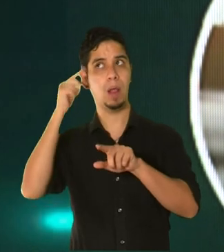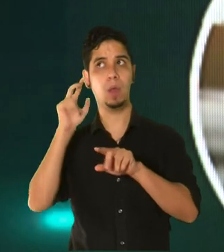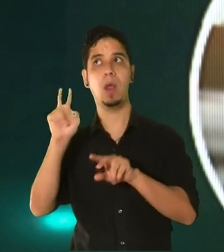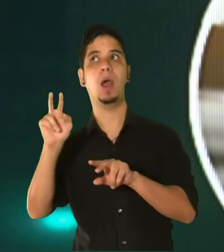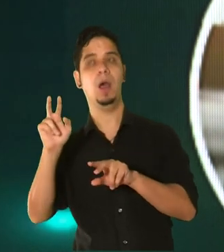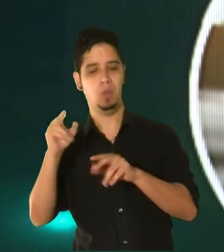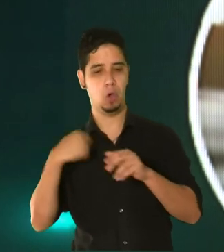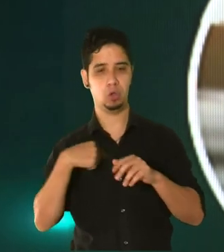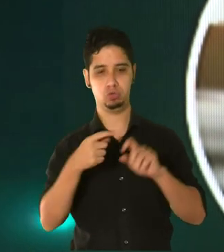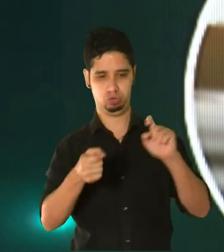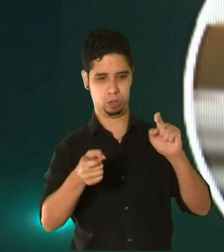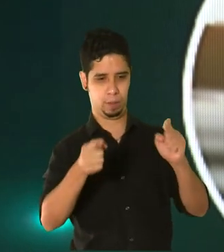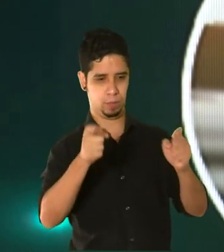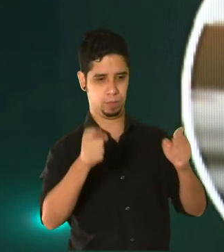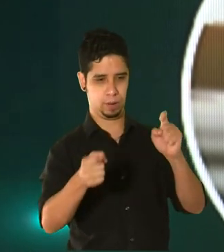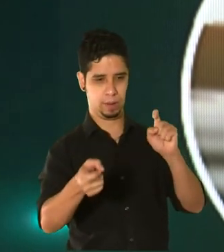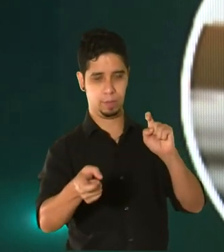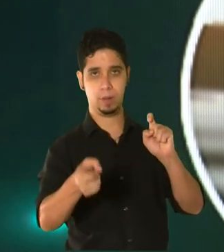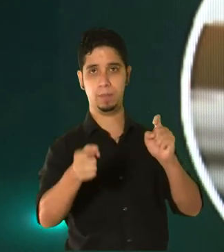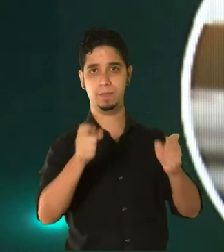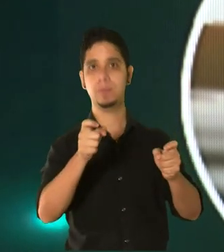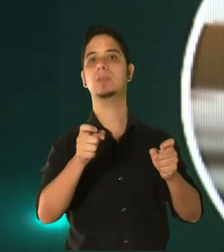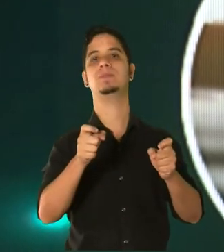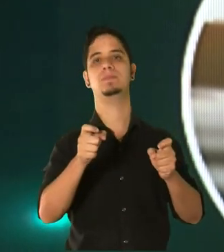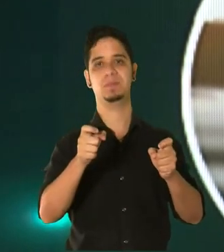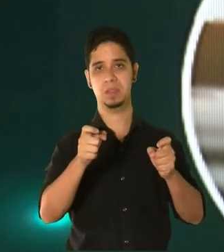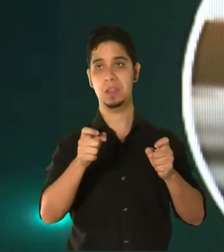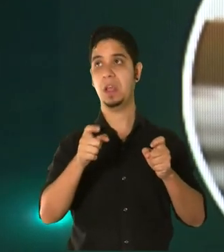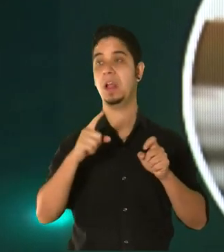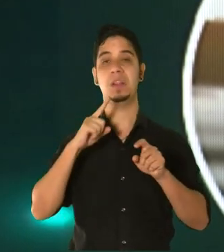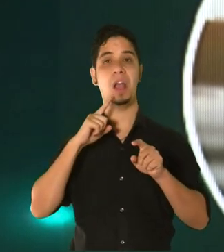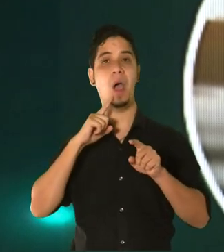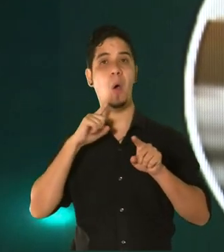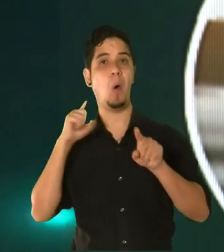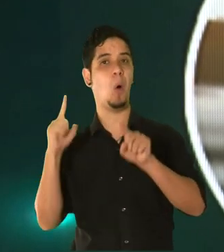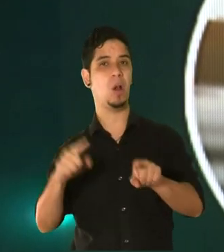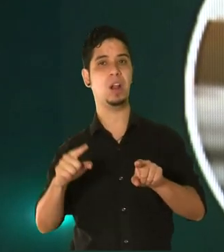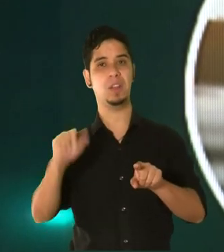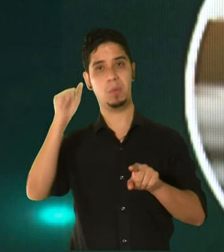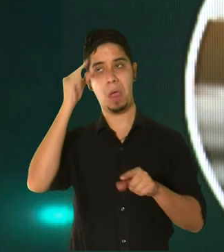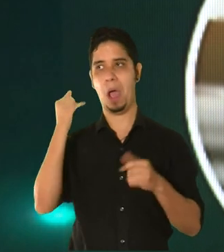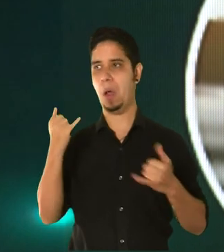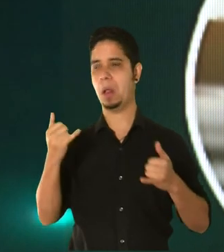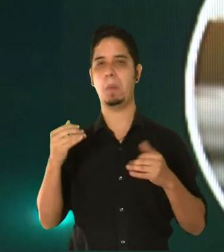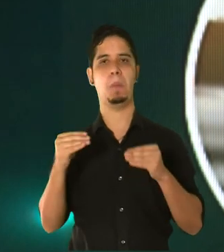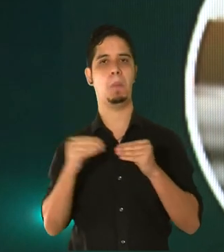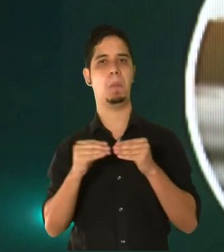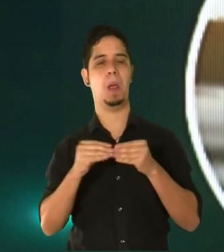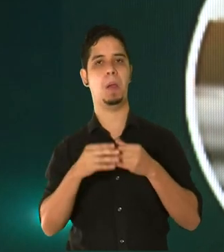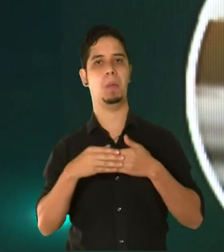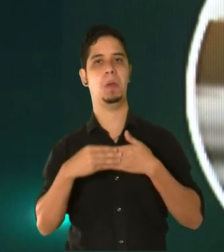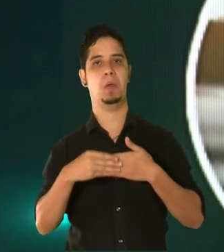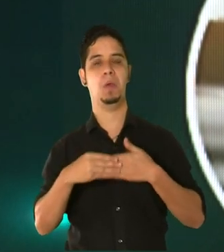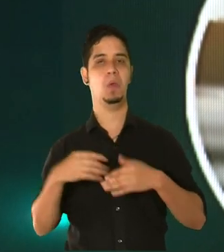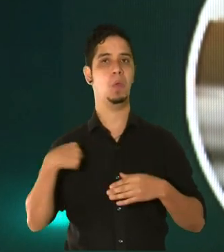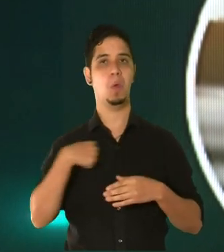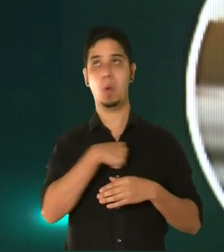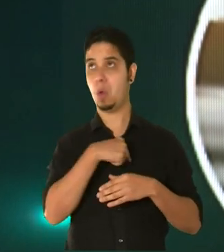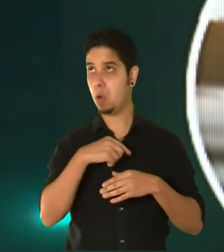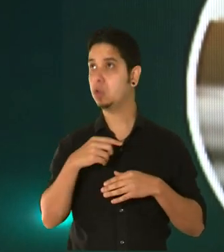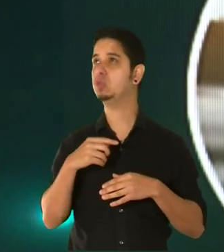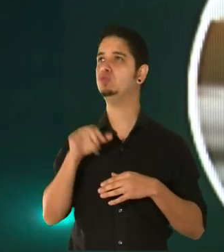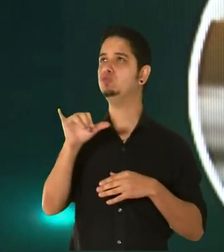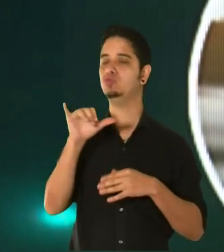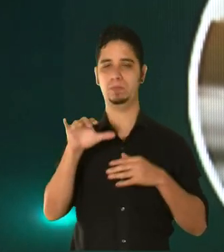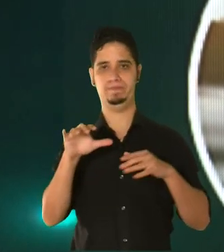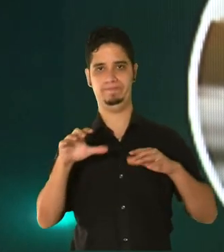en las ocasiones que las órdenes ejecutivas nos permiten cierta flexibilidad inmediato adaptamos nuestra operación a esa flexibilidad